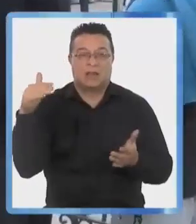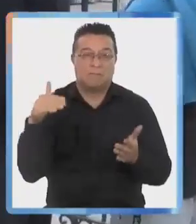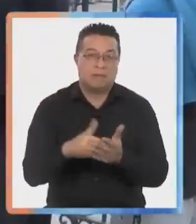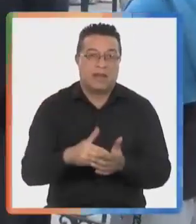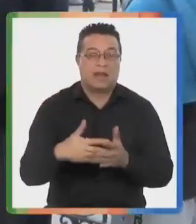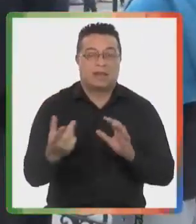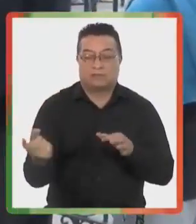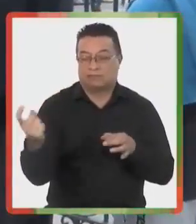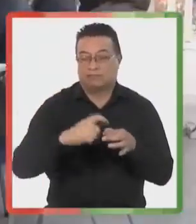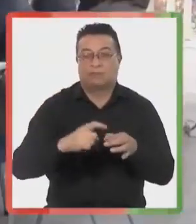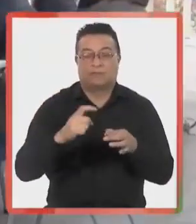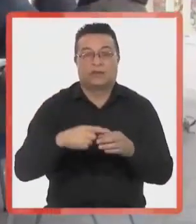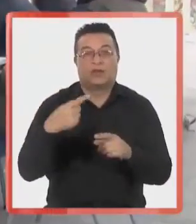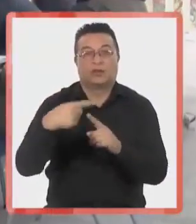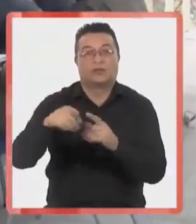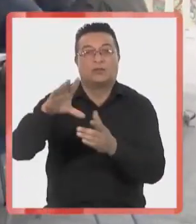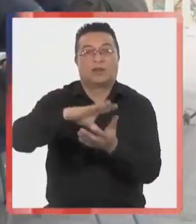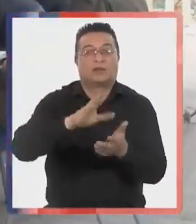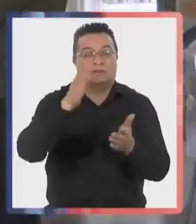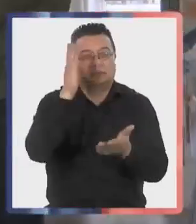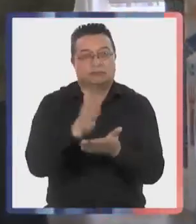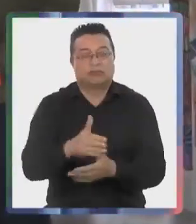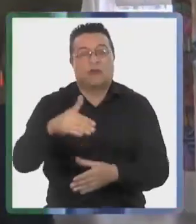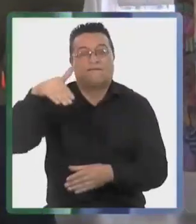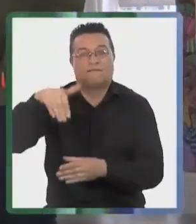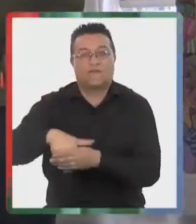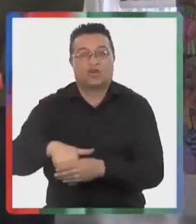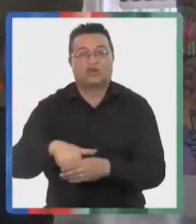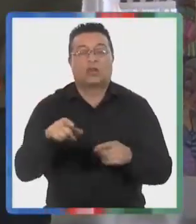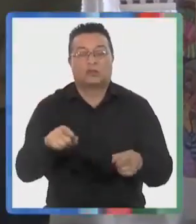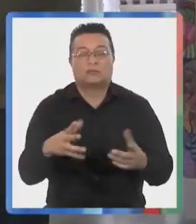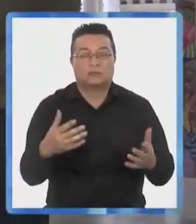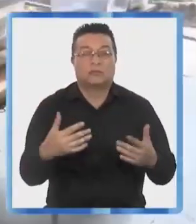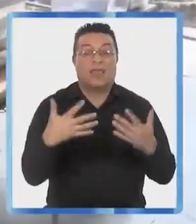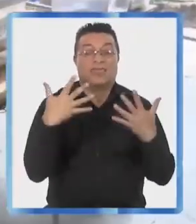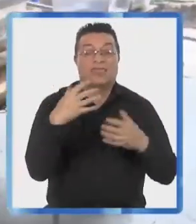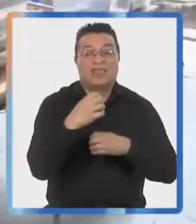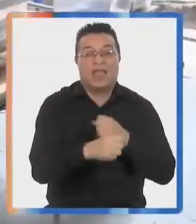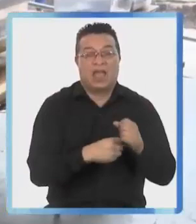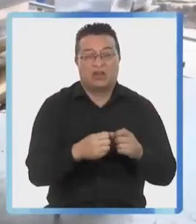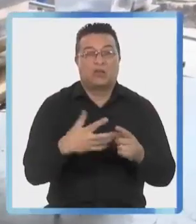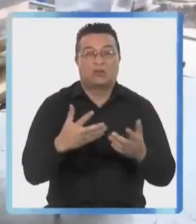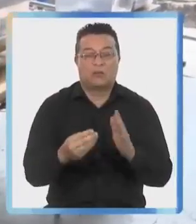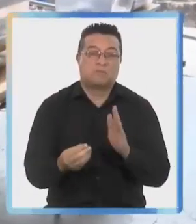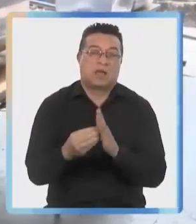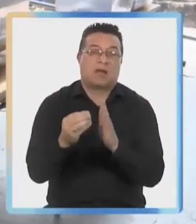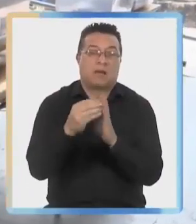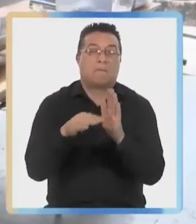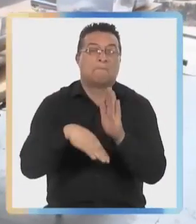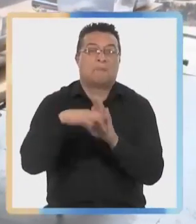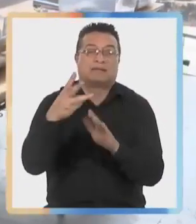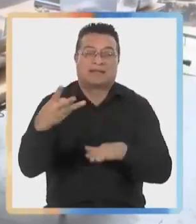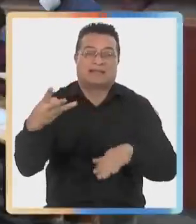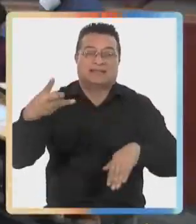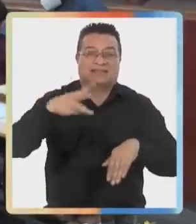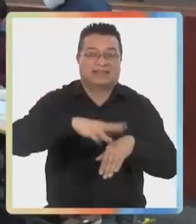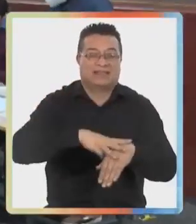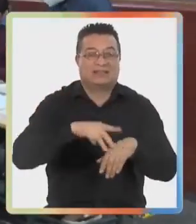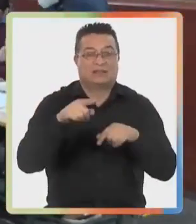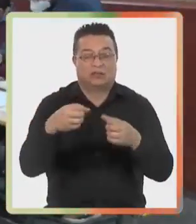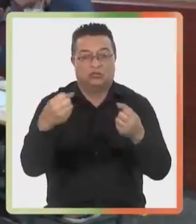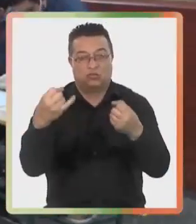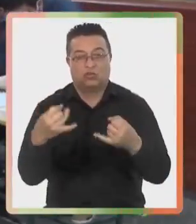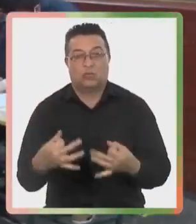127.000 extranjeros habilitados para votar. Y prácticamente en 10 años se han multiplicado por más de 3, digamos,